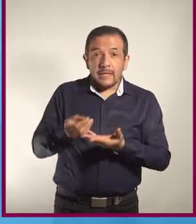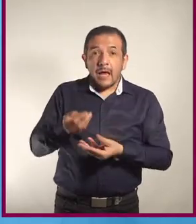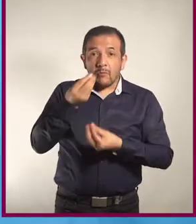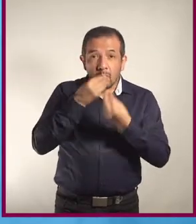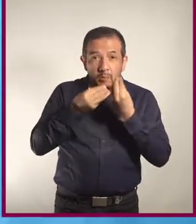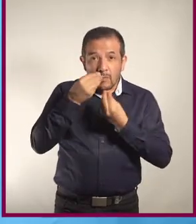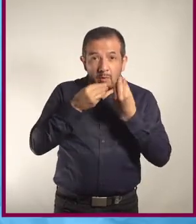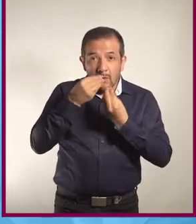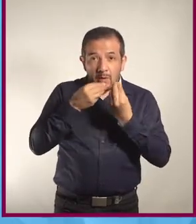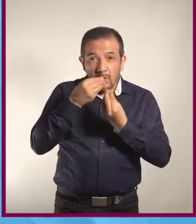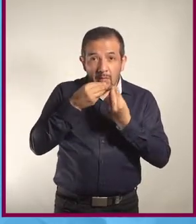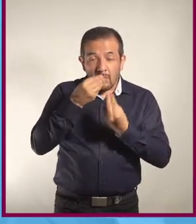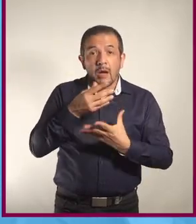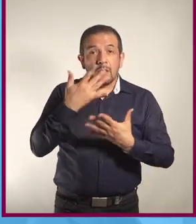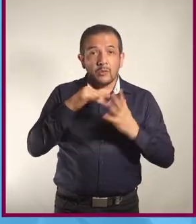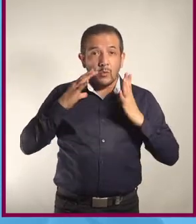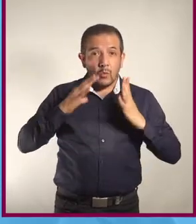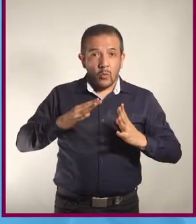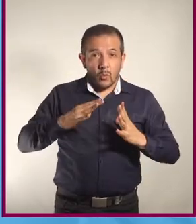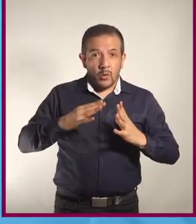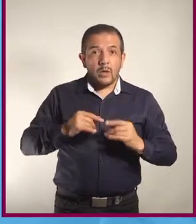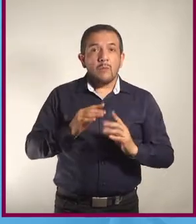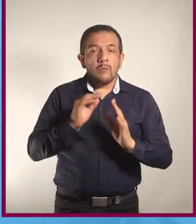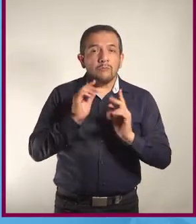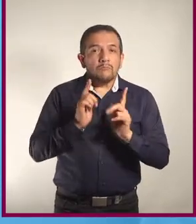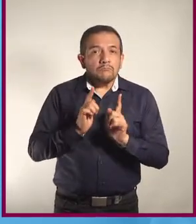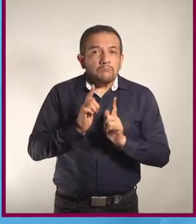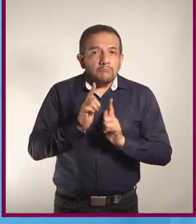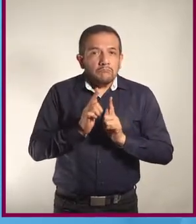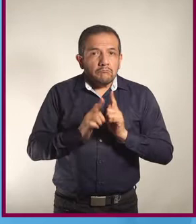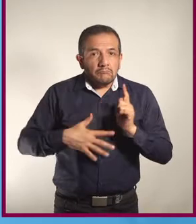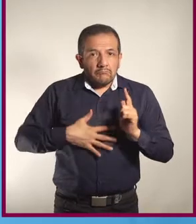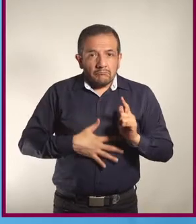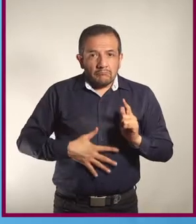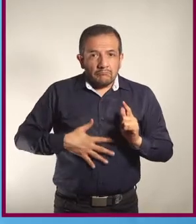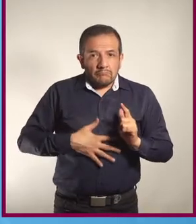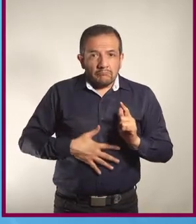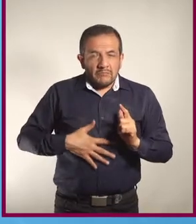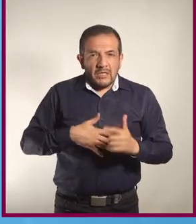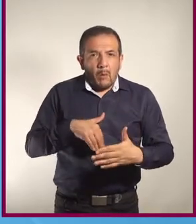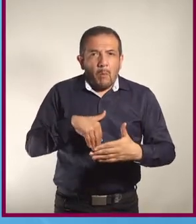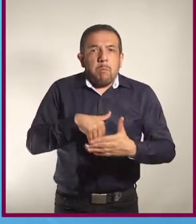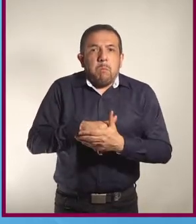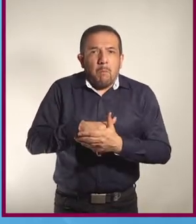causa que tu metabolismo se acelere y te